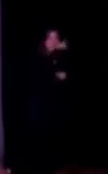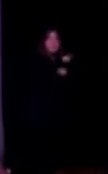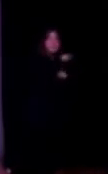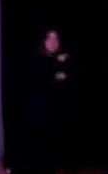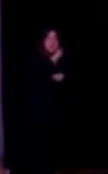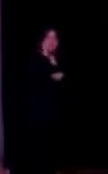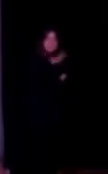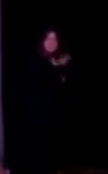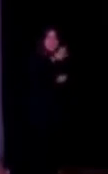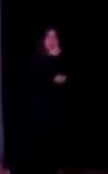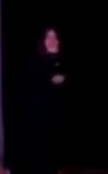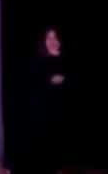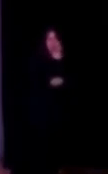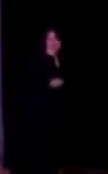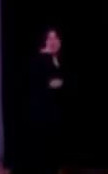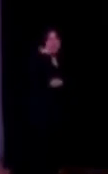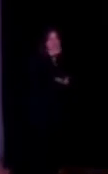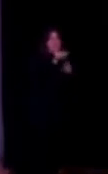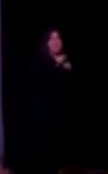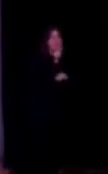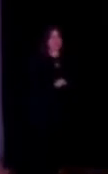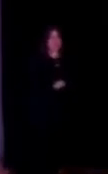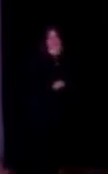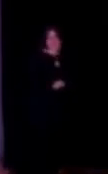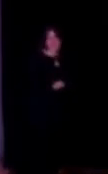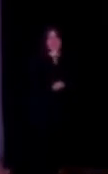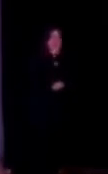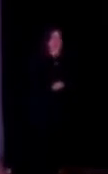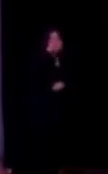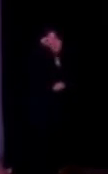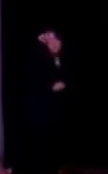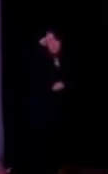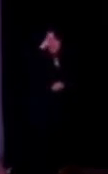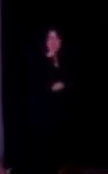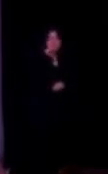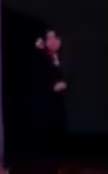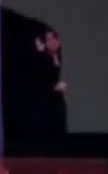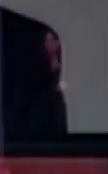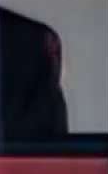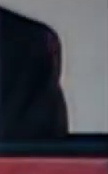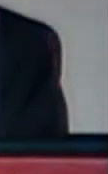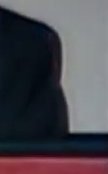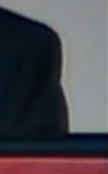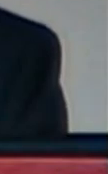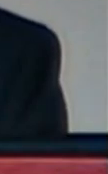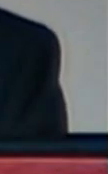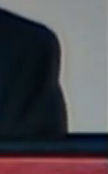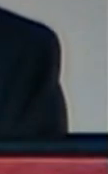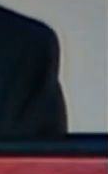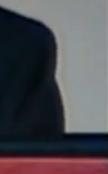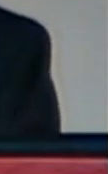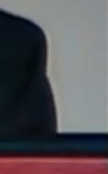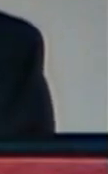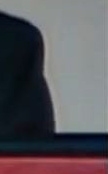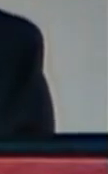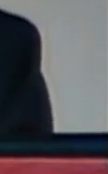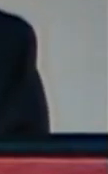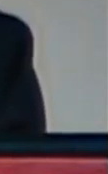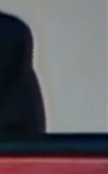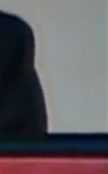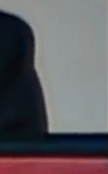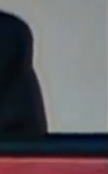menor capacidad, dificultades culturales, dificultades familiares, etc. Como relevante en el mercado laboral, la empresa